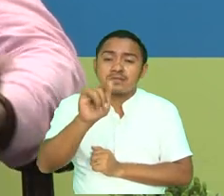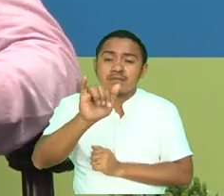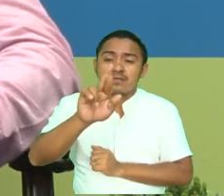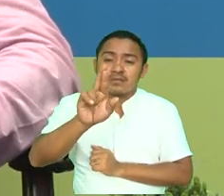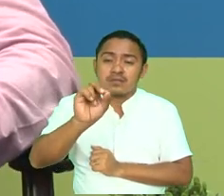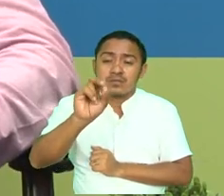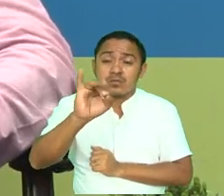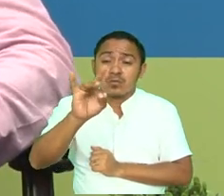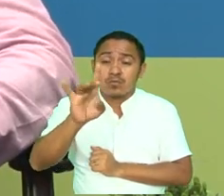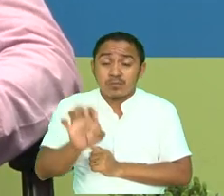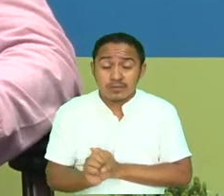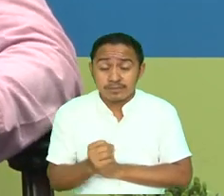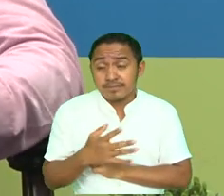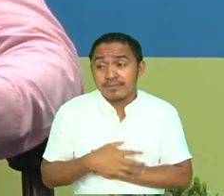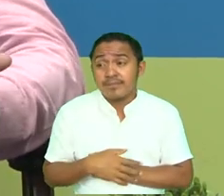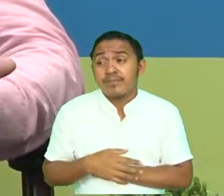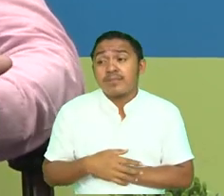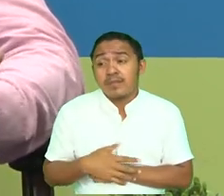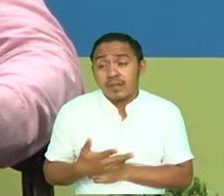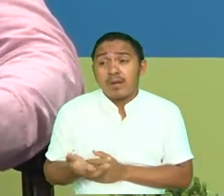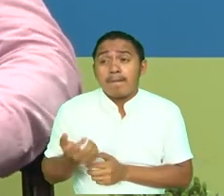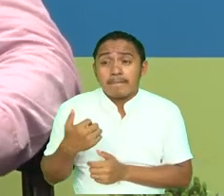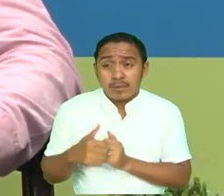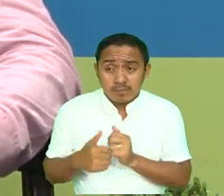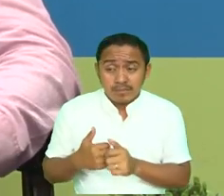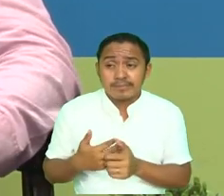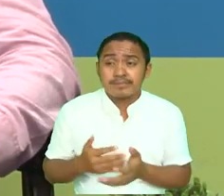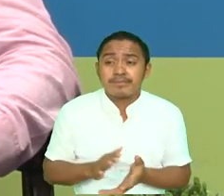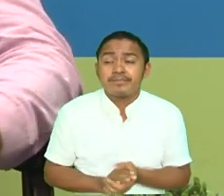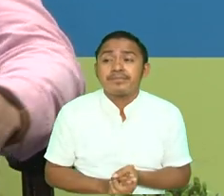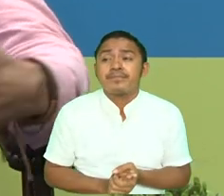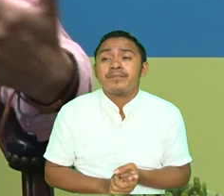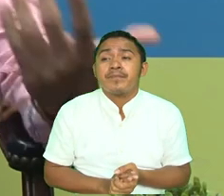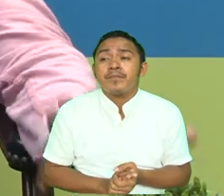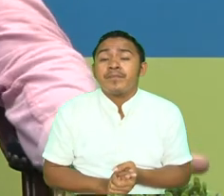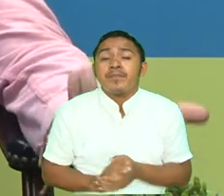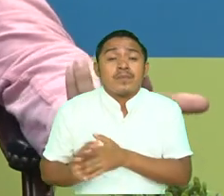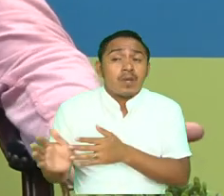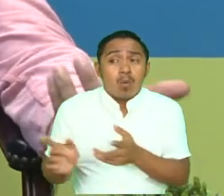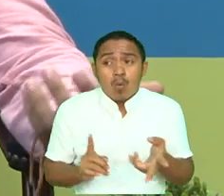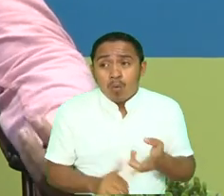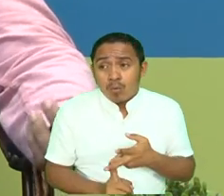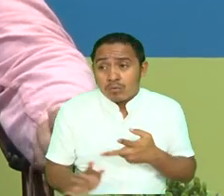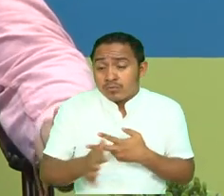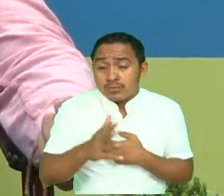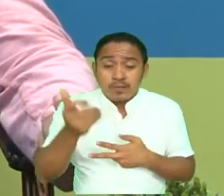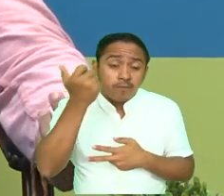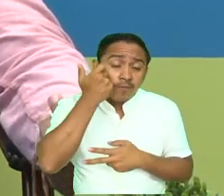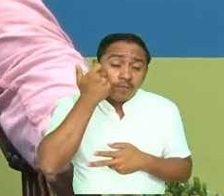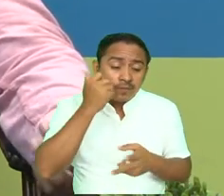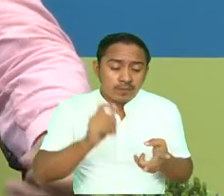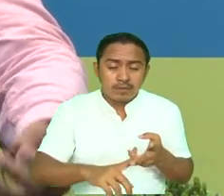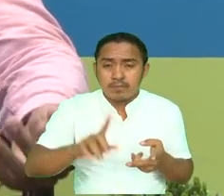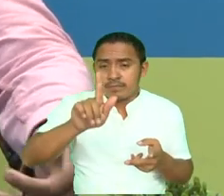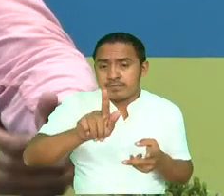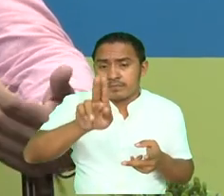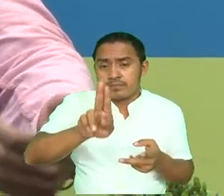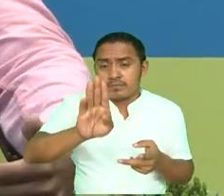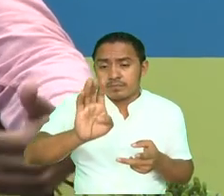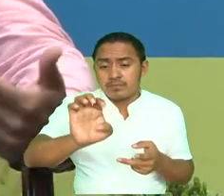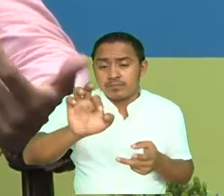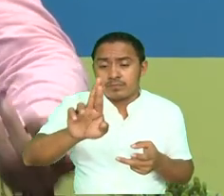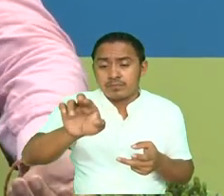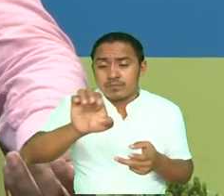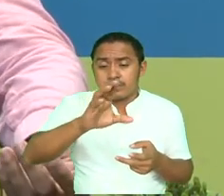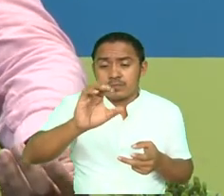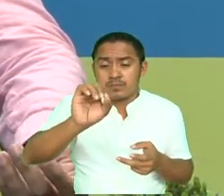está en la tiroides, en vez de que una simple sudoración. Entonces, otros pacientes que tienen otras enfermedades como la tuberculosis o están tomando